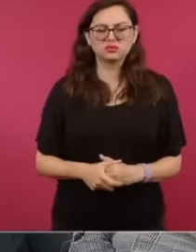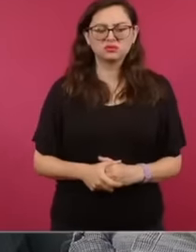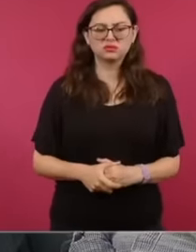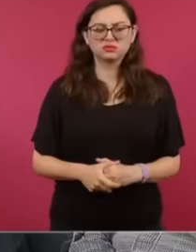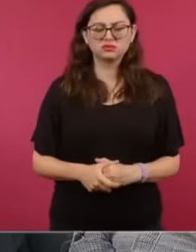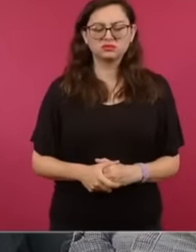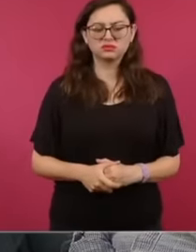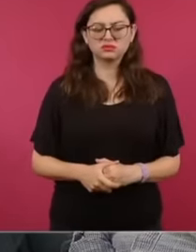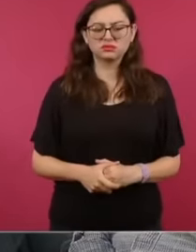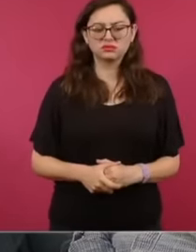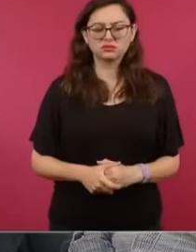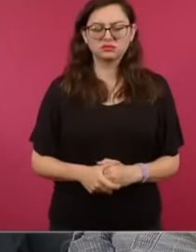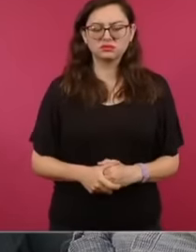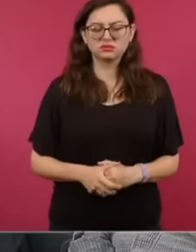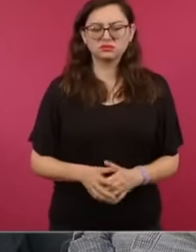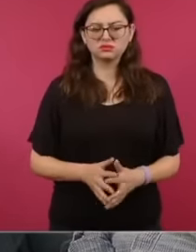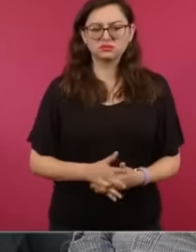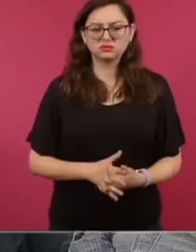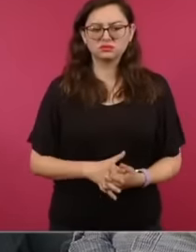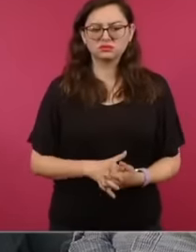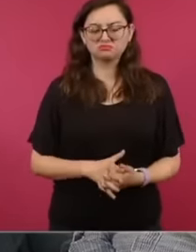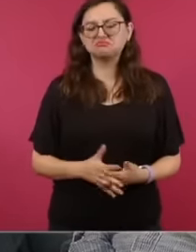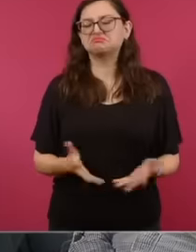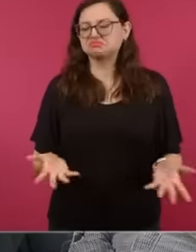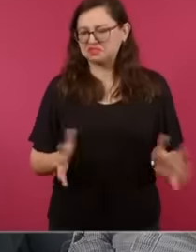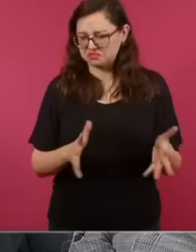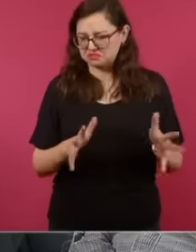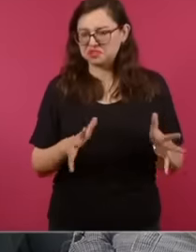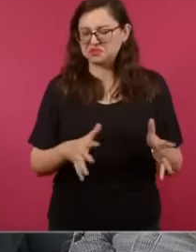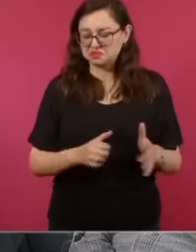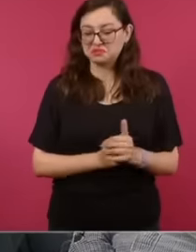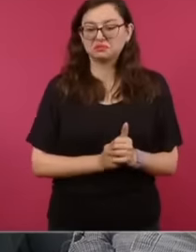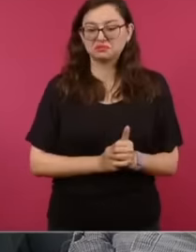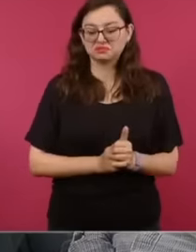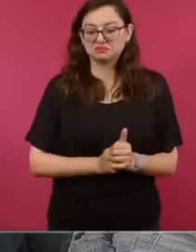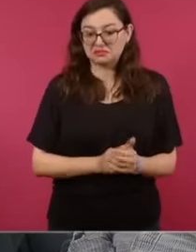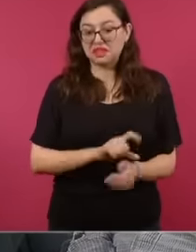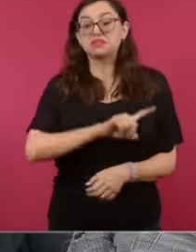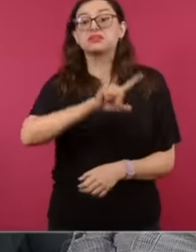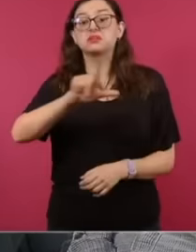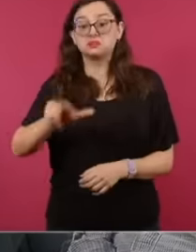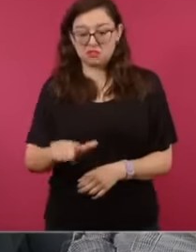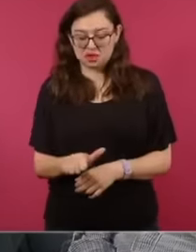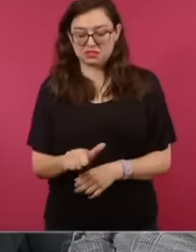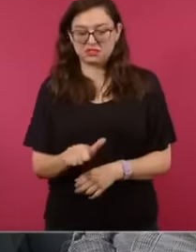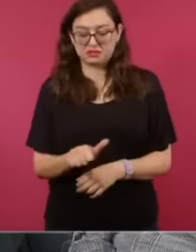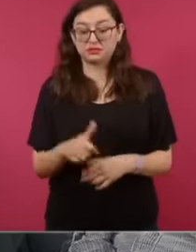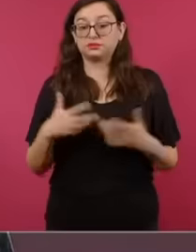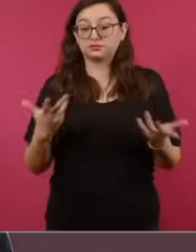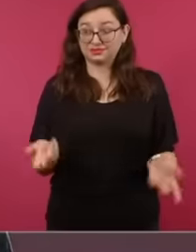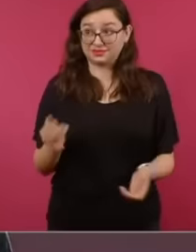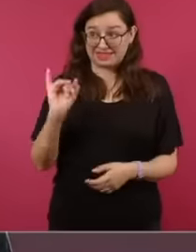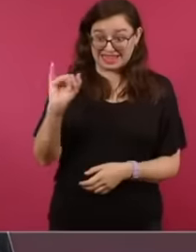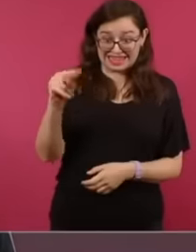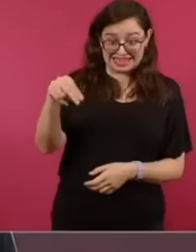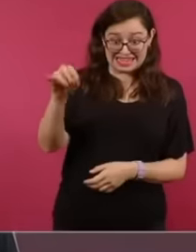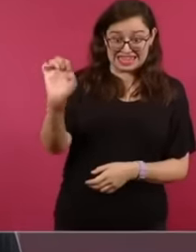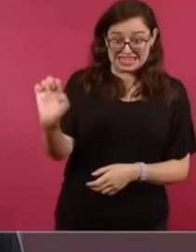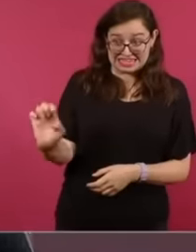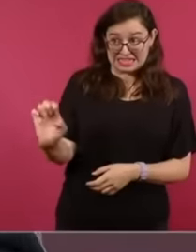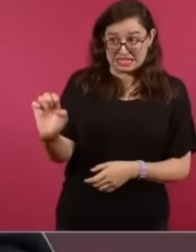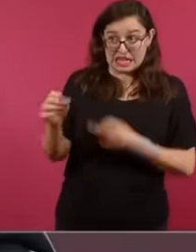Son dos, ¿no? Sí, sí, entonces después de eso nosotros